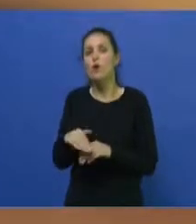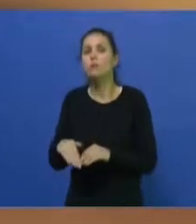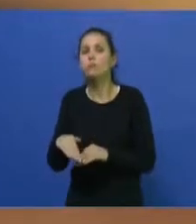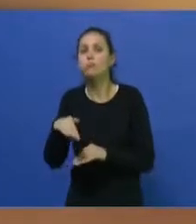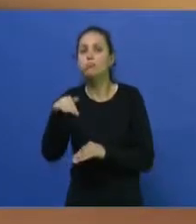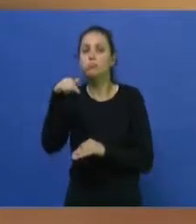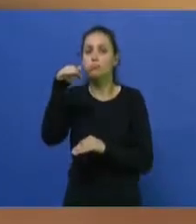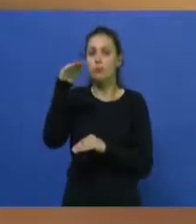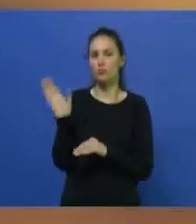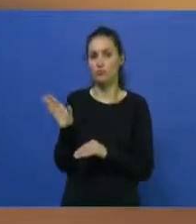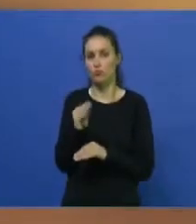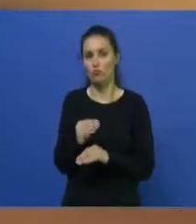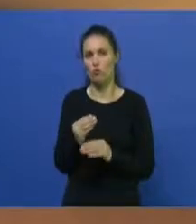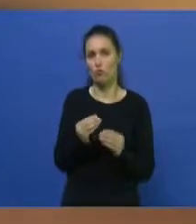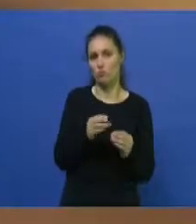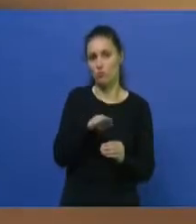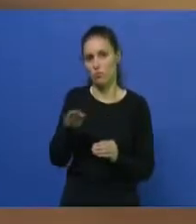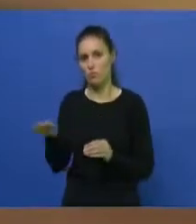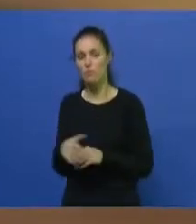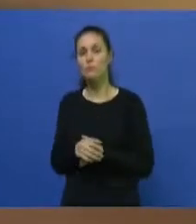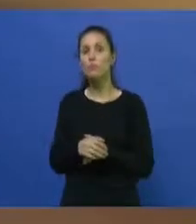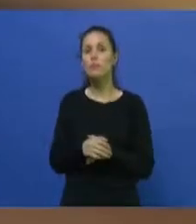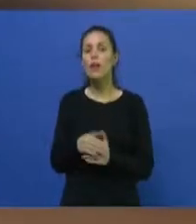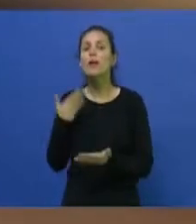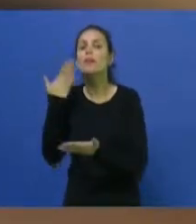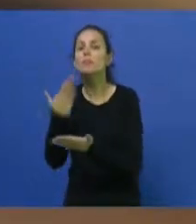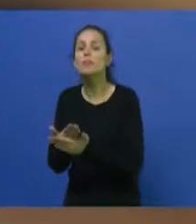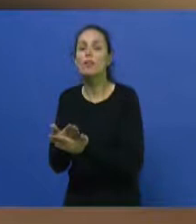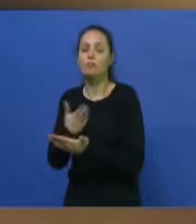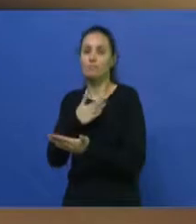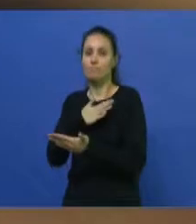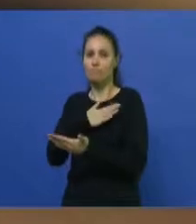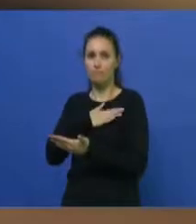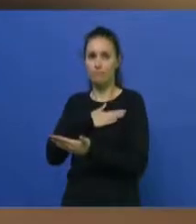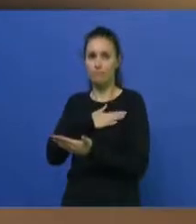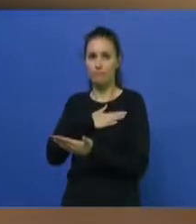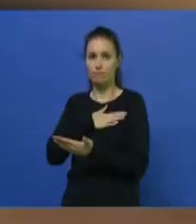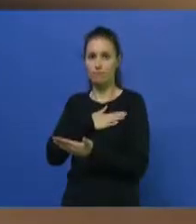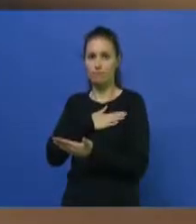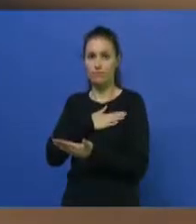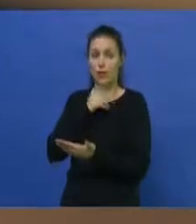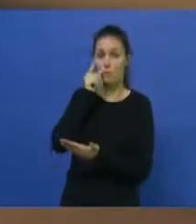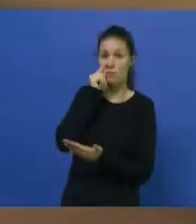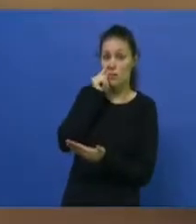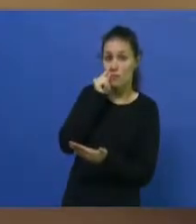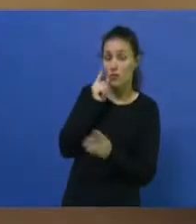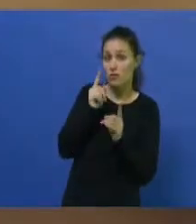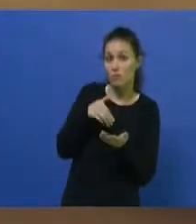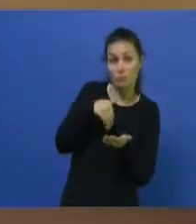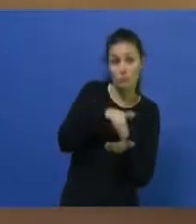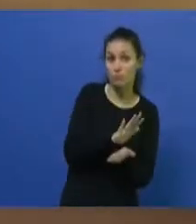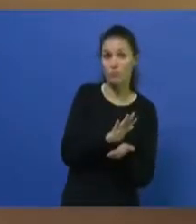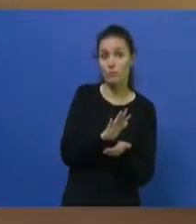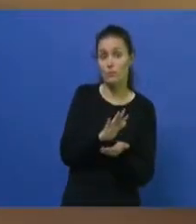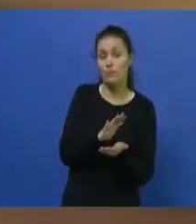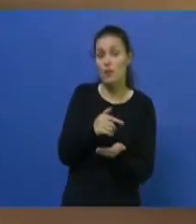tipo de gente somos. Entonces yo lo que pido es la mano en el corazón. Mi viejo también lo despidieron y tal vez